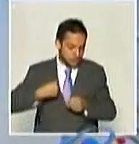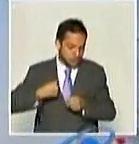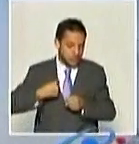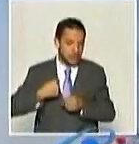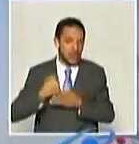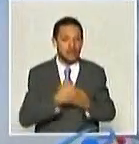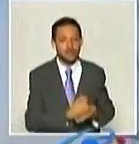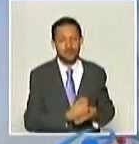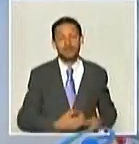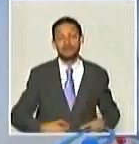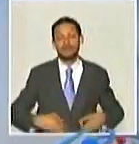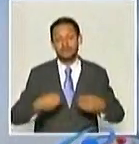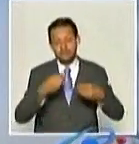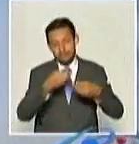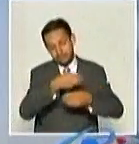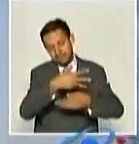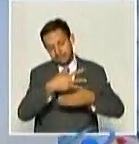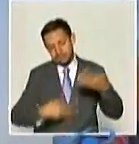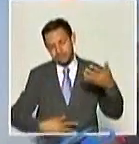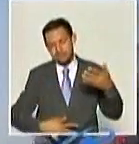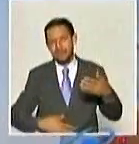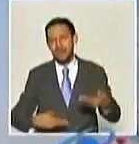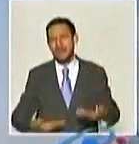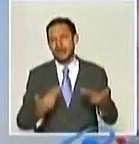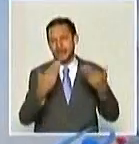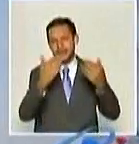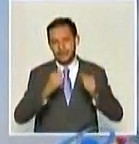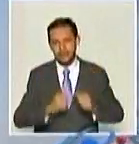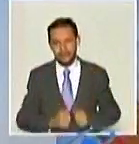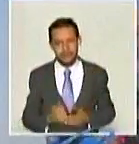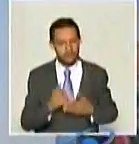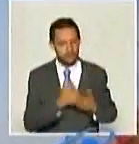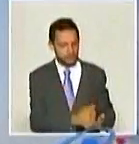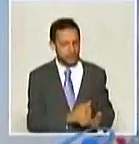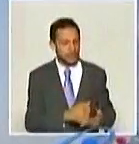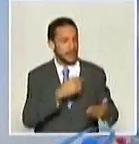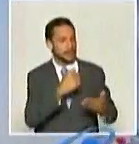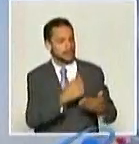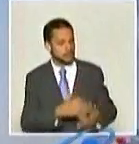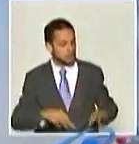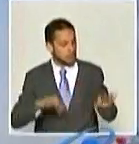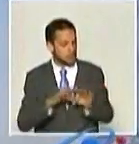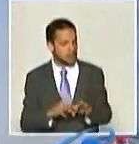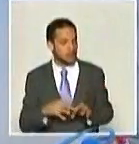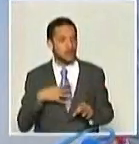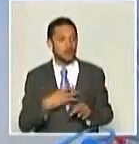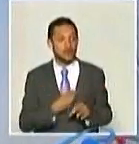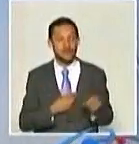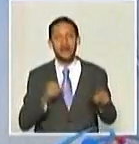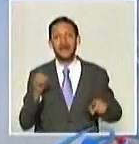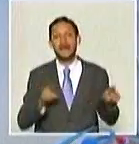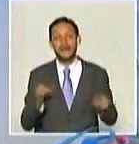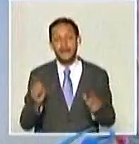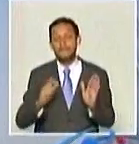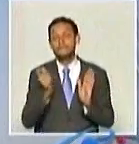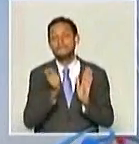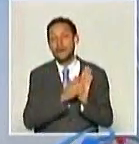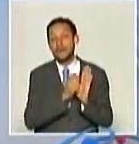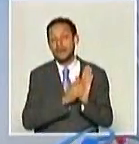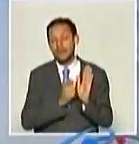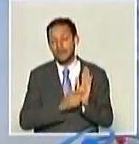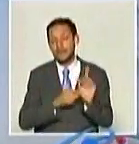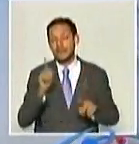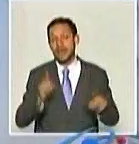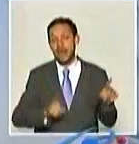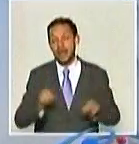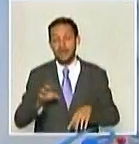O sea que tiene un gran margen, una amplitud de patologías que podemos tratar, que muchas de estas son descartadas por